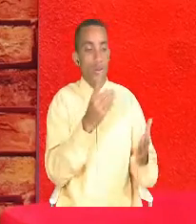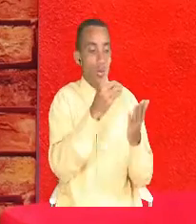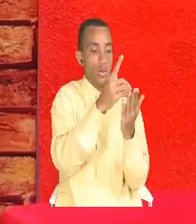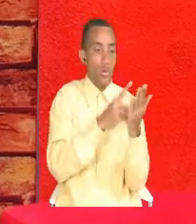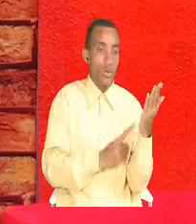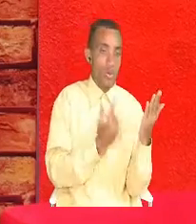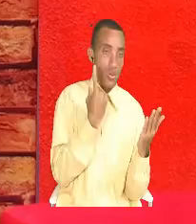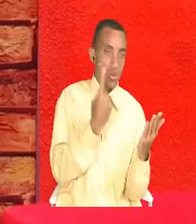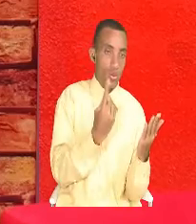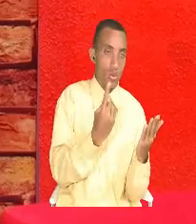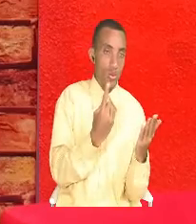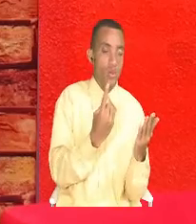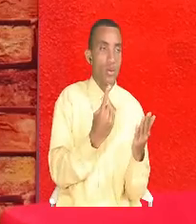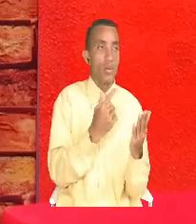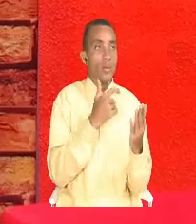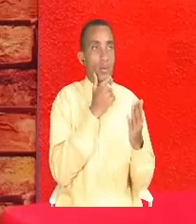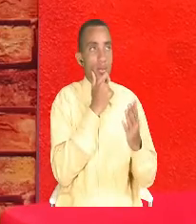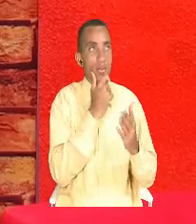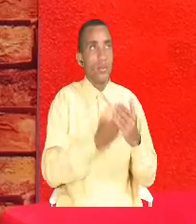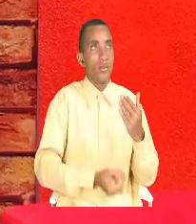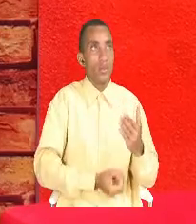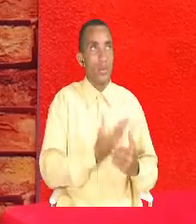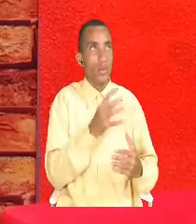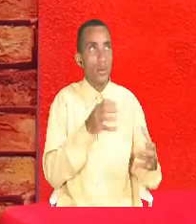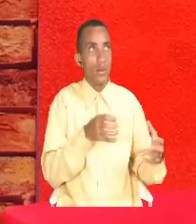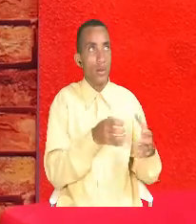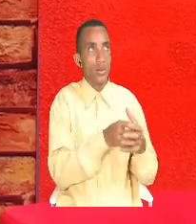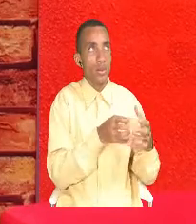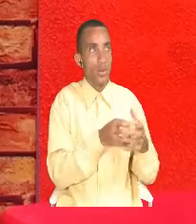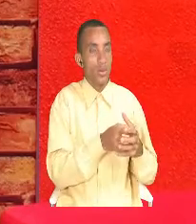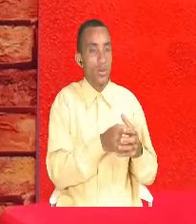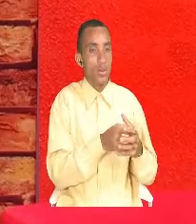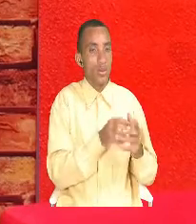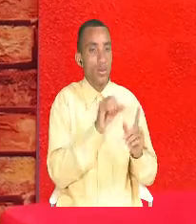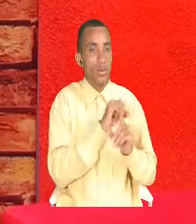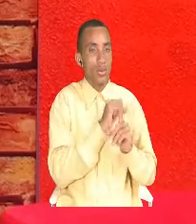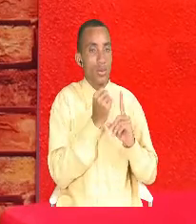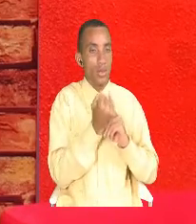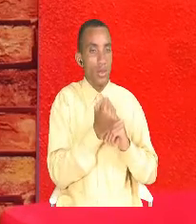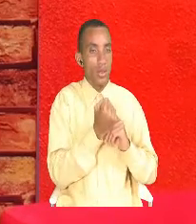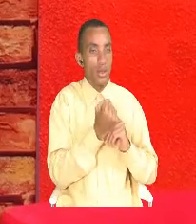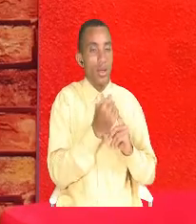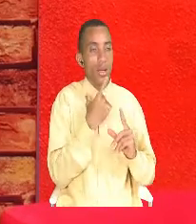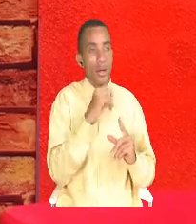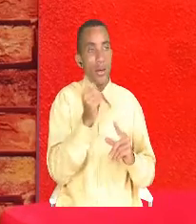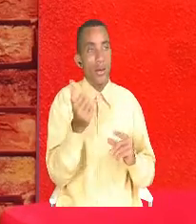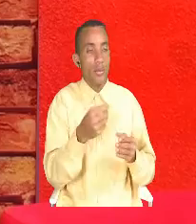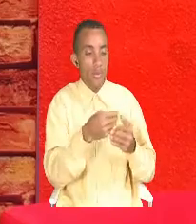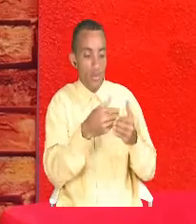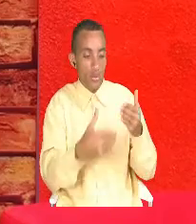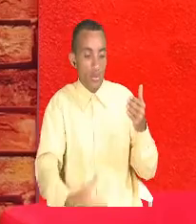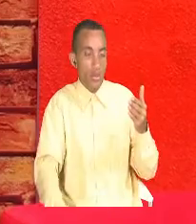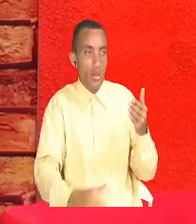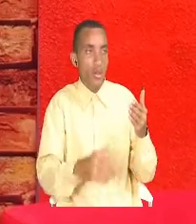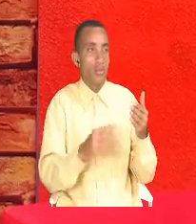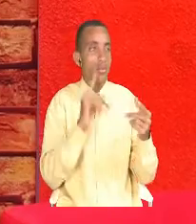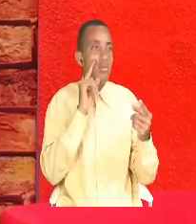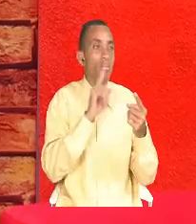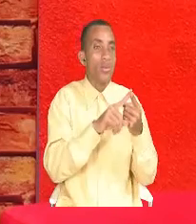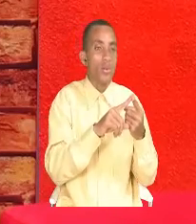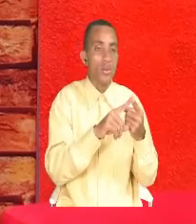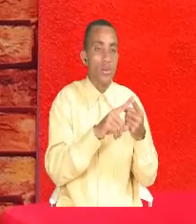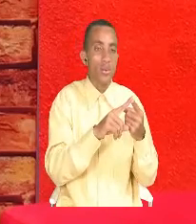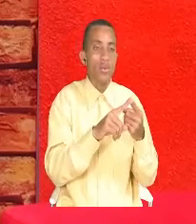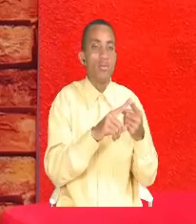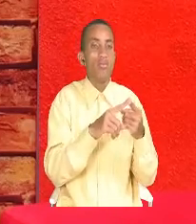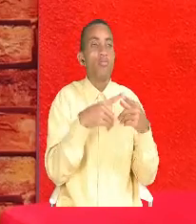la voluntad de crear una sociedad, en donde también debe ir la razón social, el objeto, es decir, de qué se